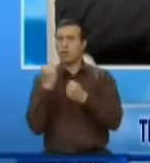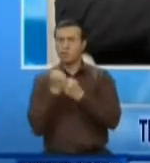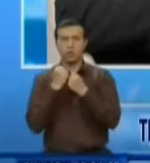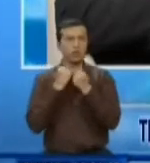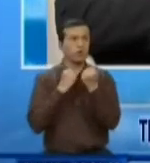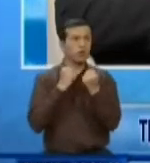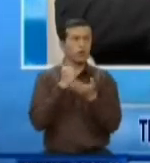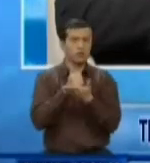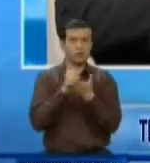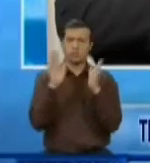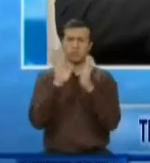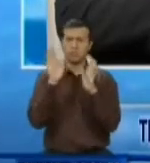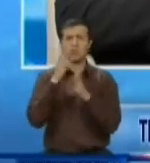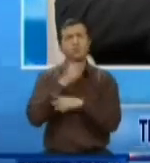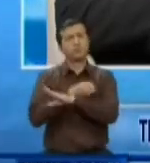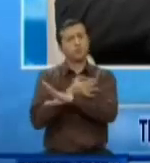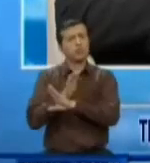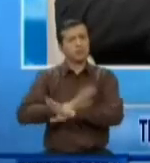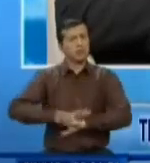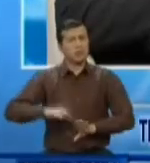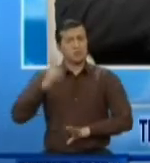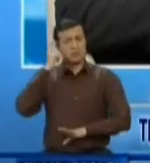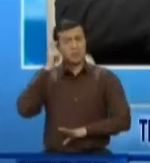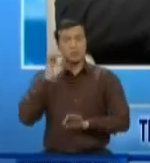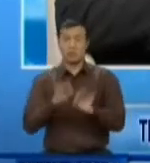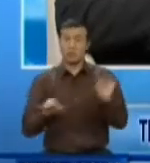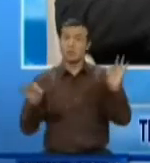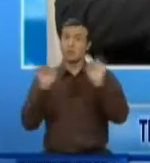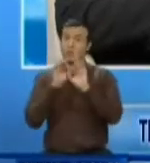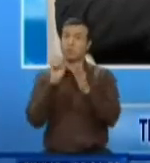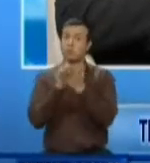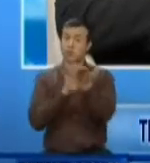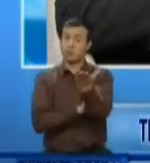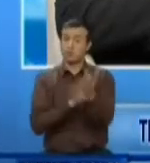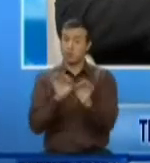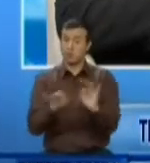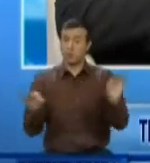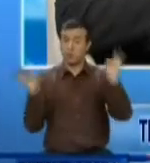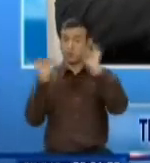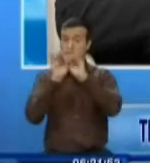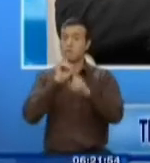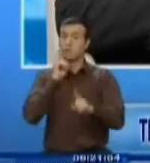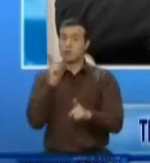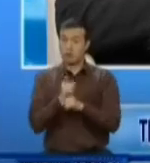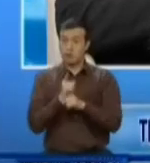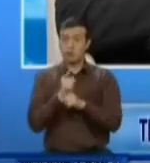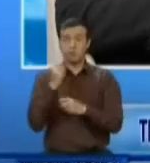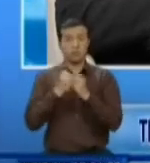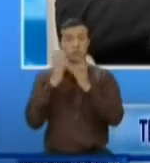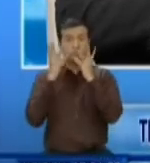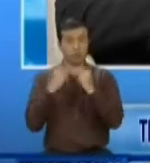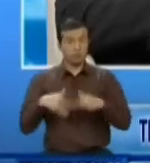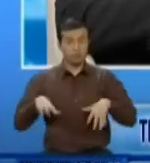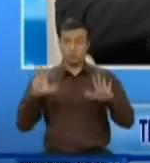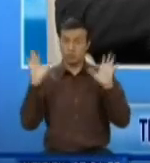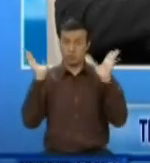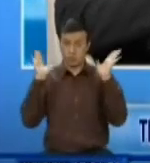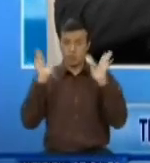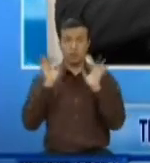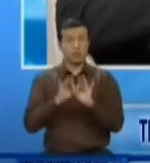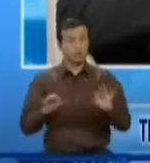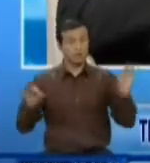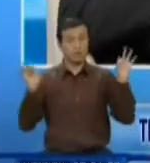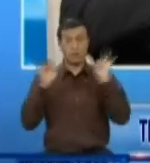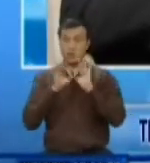nuestras sugerencias de cómo creemos que este importante proyecto esta importante señal ciertamente no la solución para todos los males por esta importante